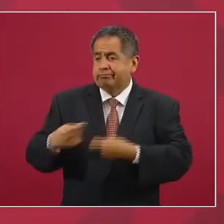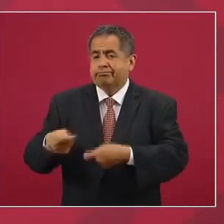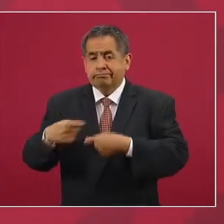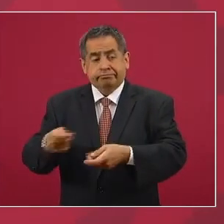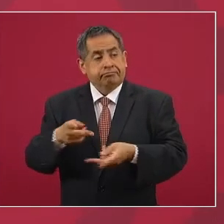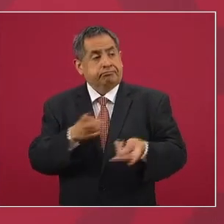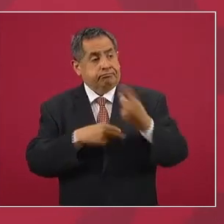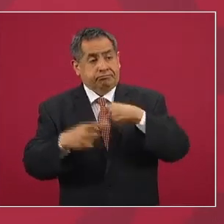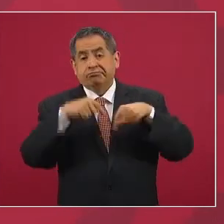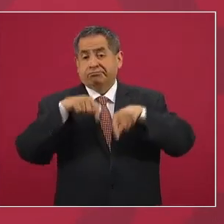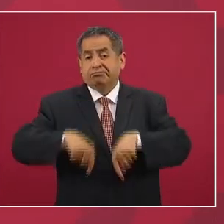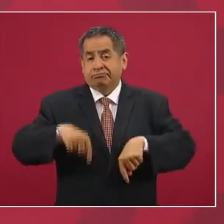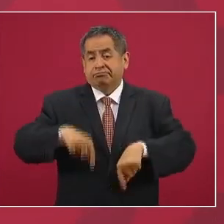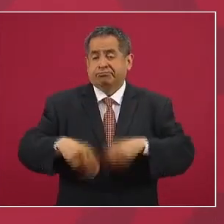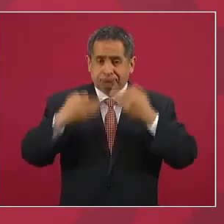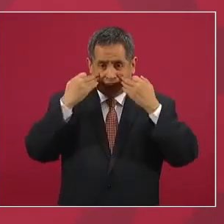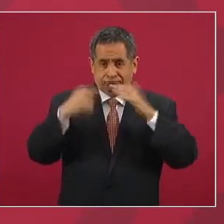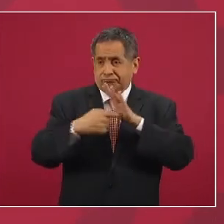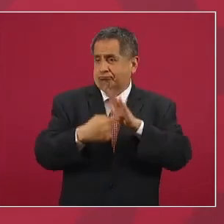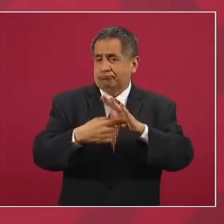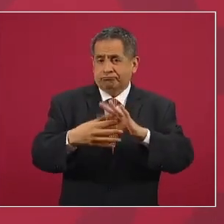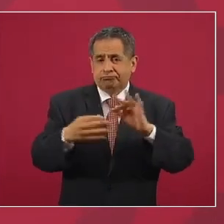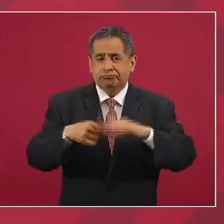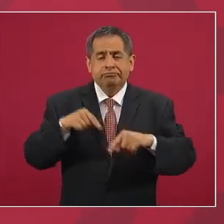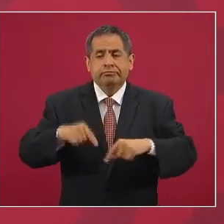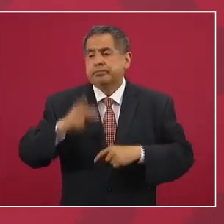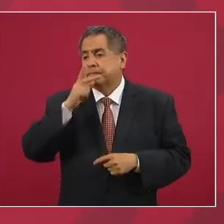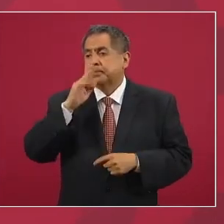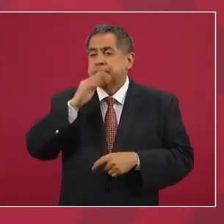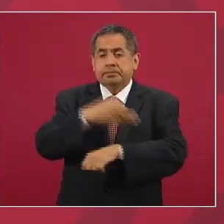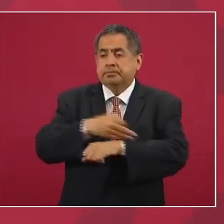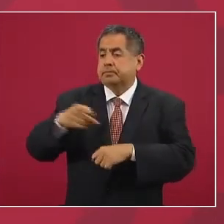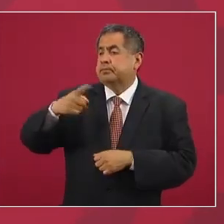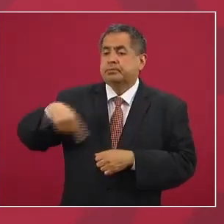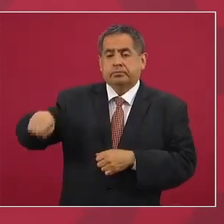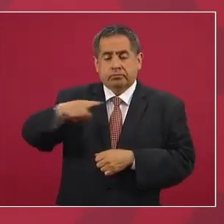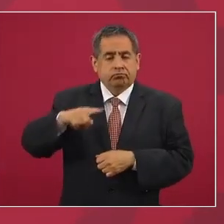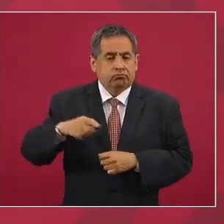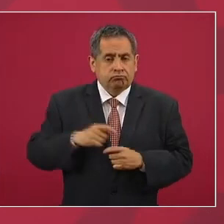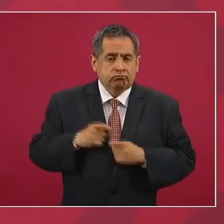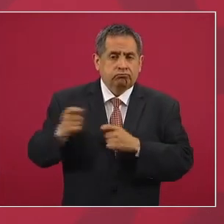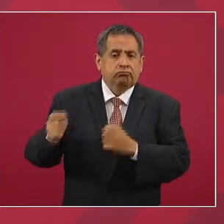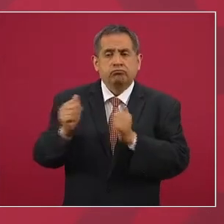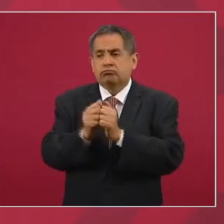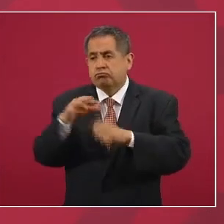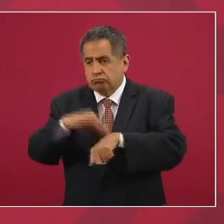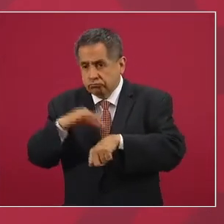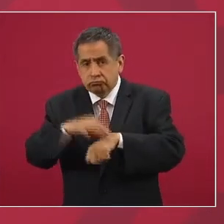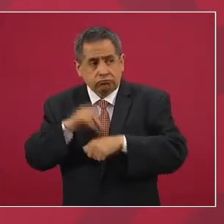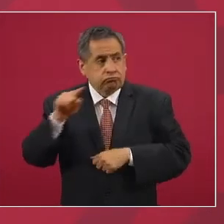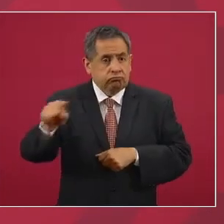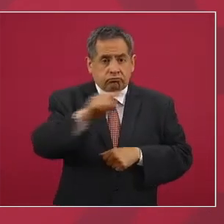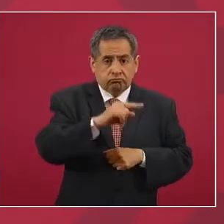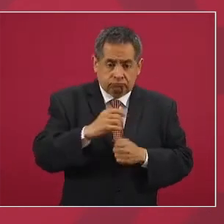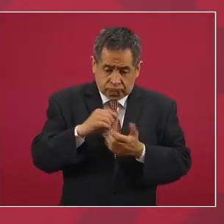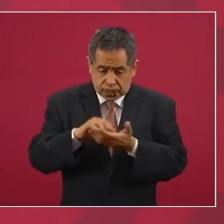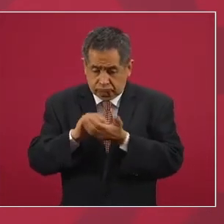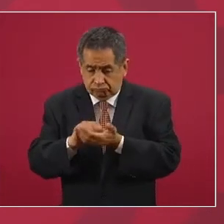venir los padres de familia y médicos que